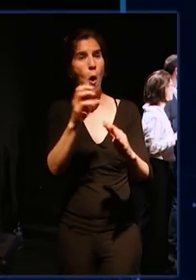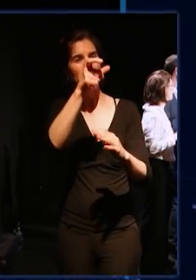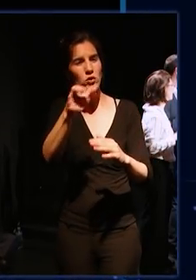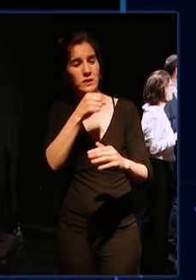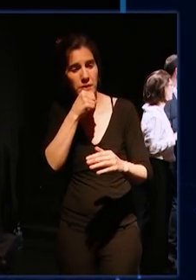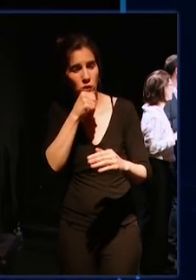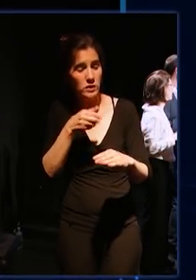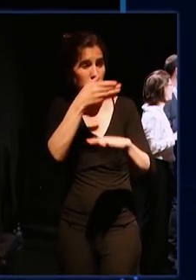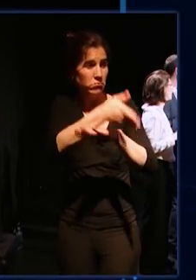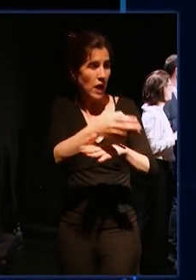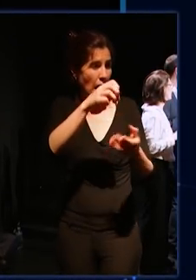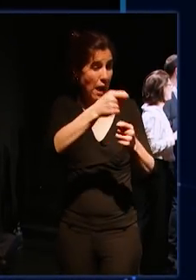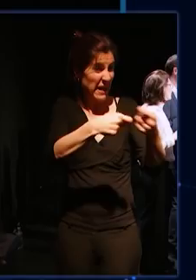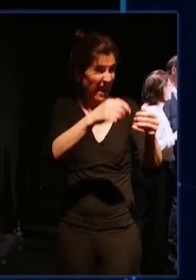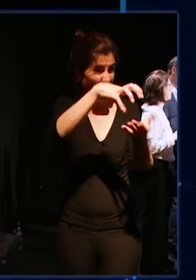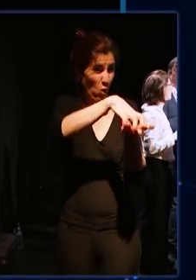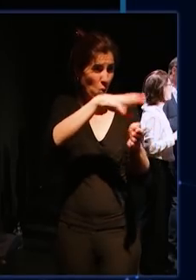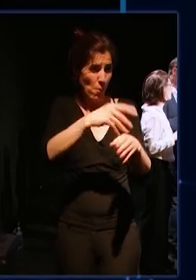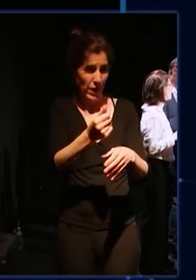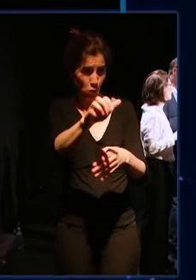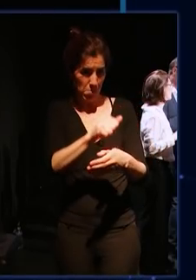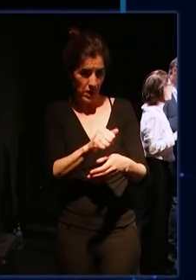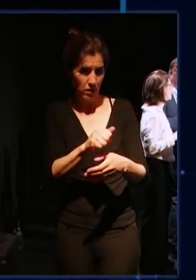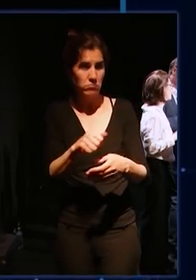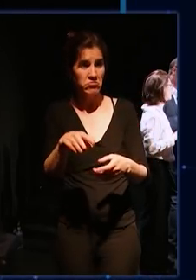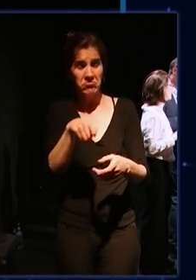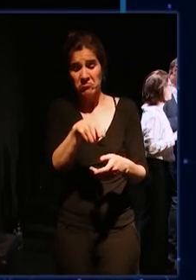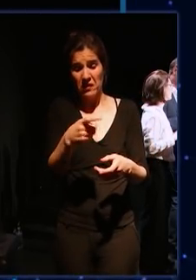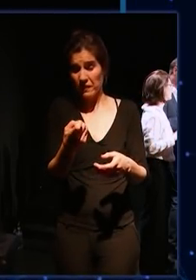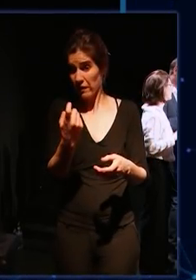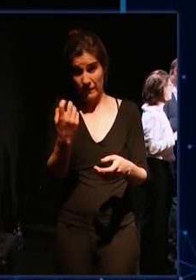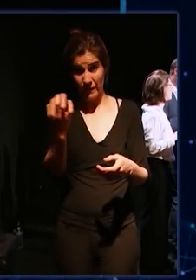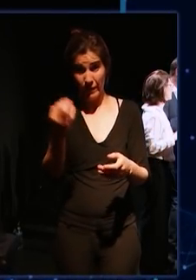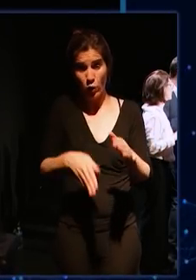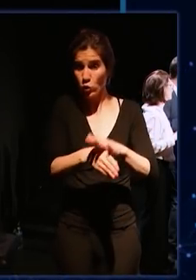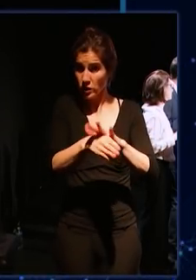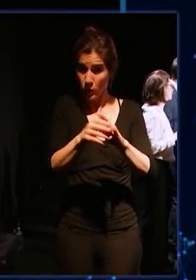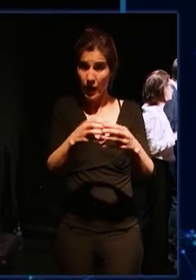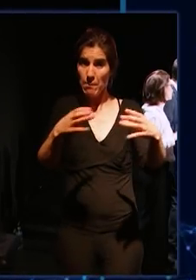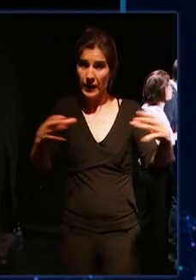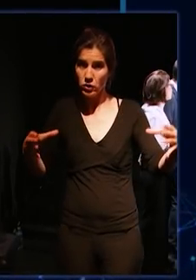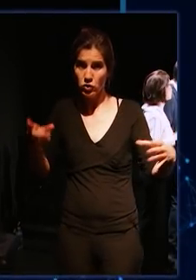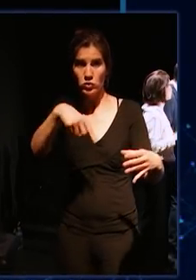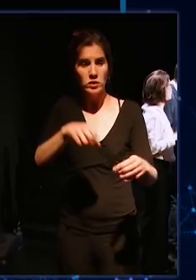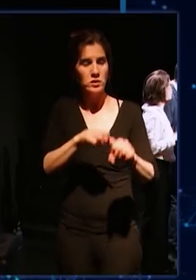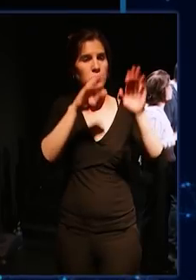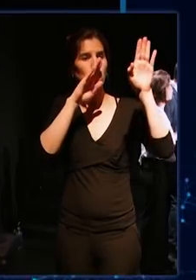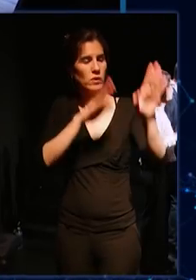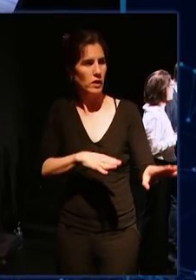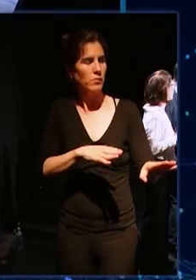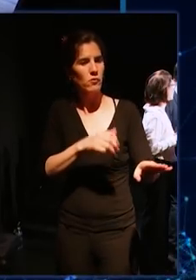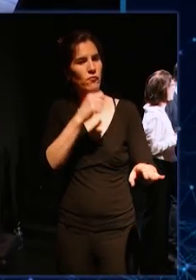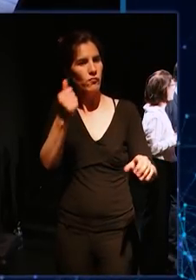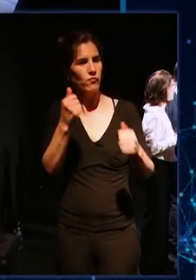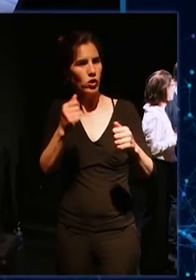Hay que seguir en esa línea. Nosotros apostaremos también por el transporte interurbano comunitario. Molt bé, molt breument, Anna Costa,